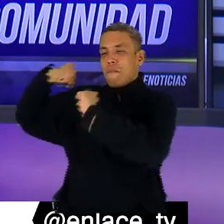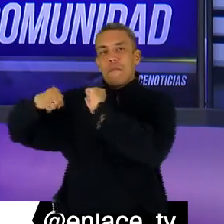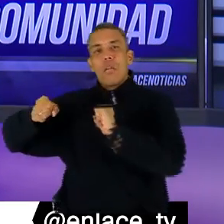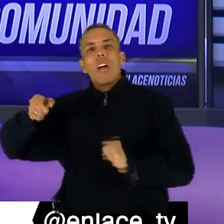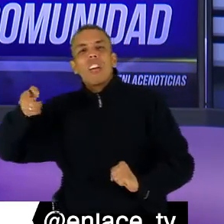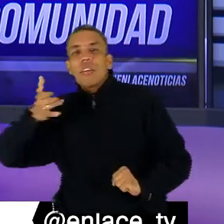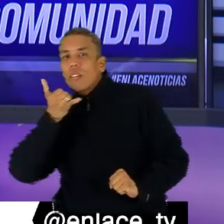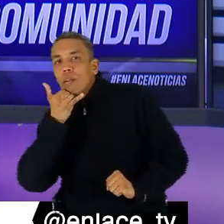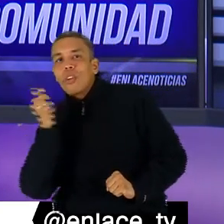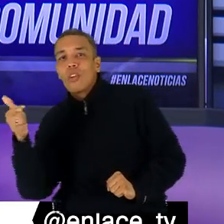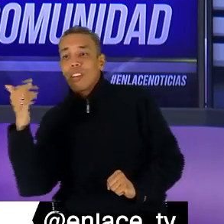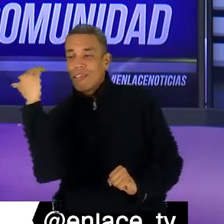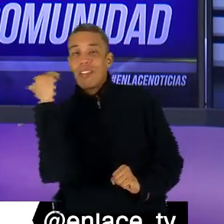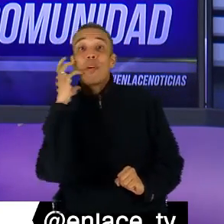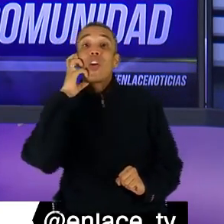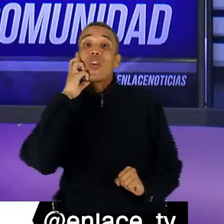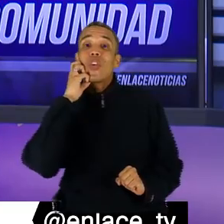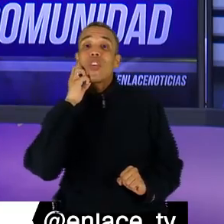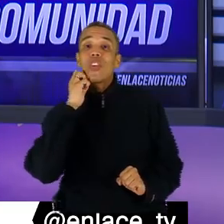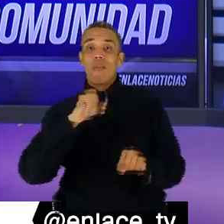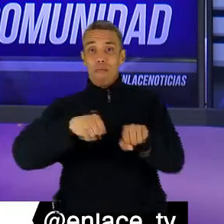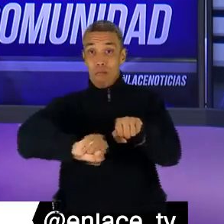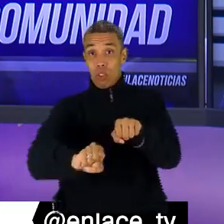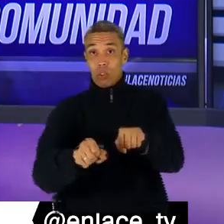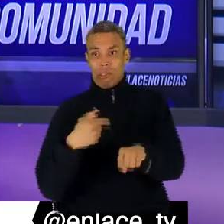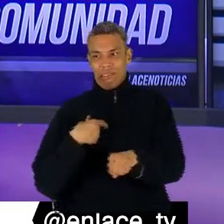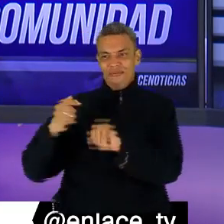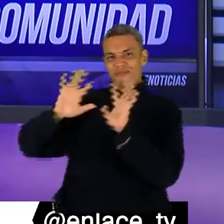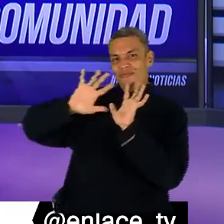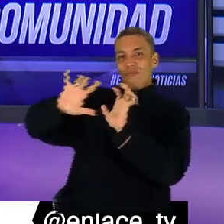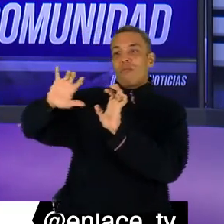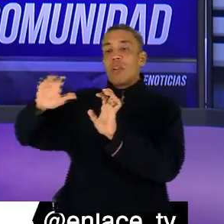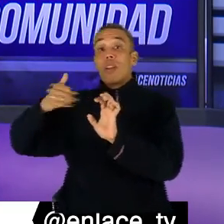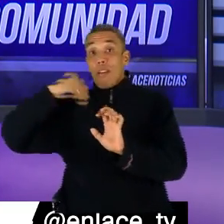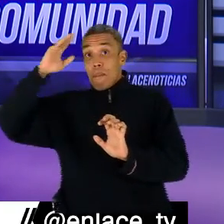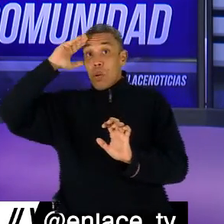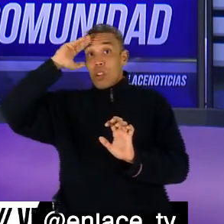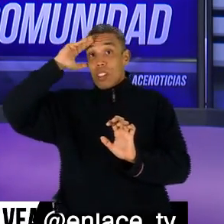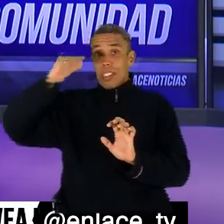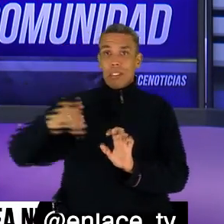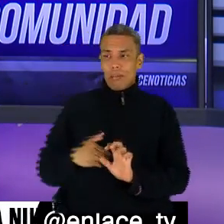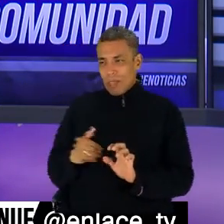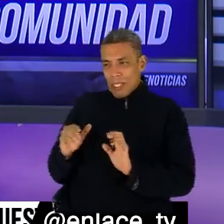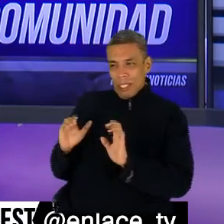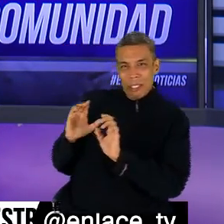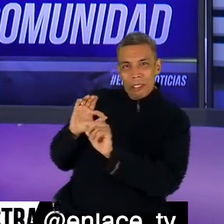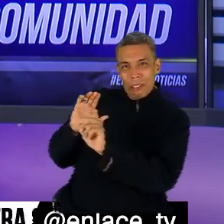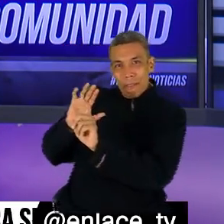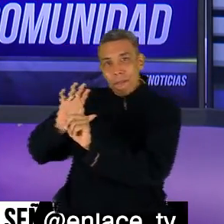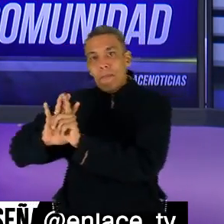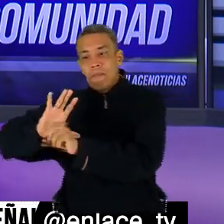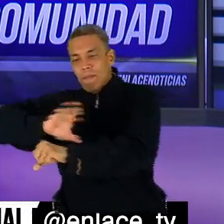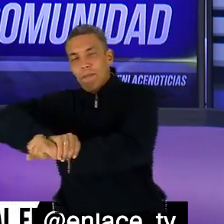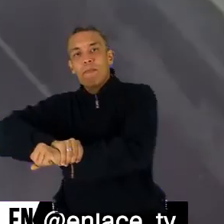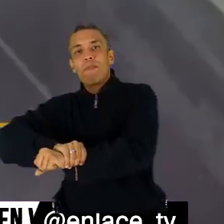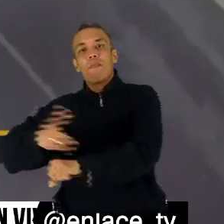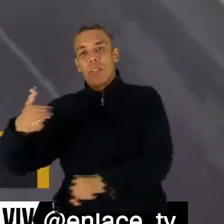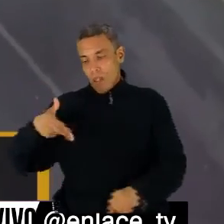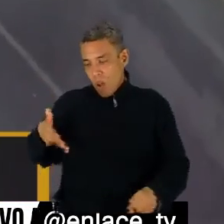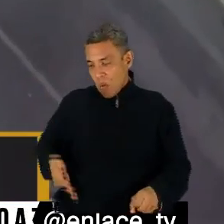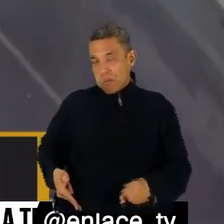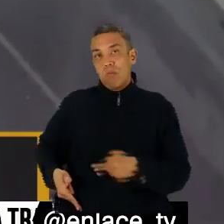una motocicleta en el sector del 1. La Policía Nacional le decomisó un arma neumática que portaba. En